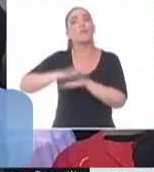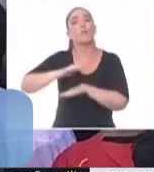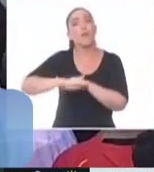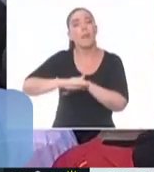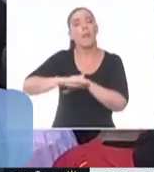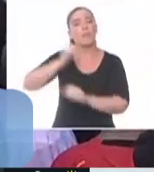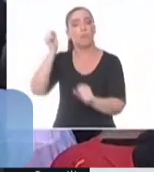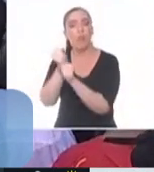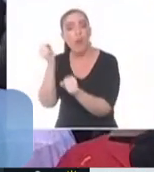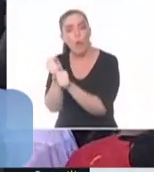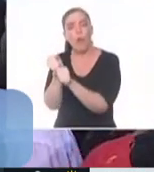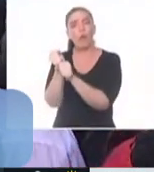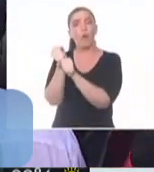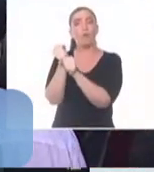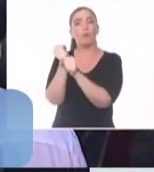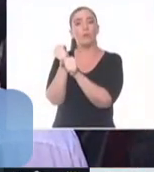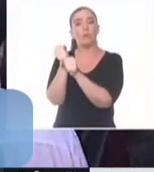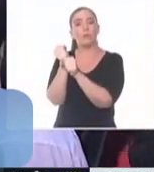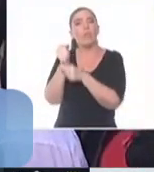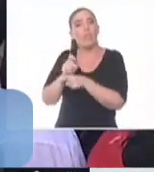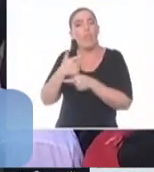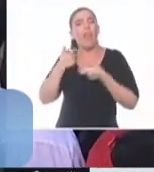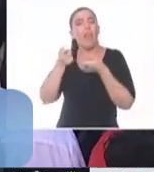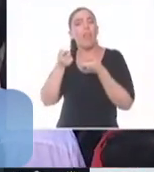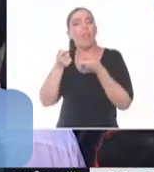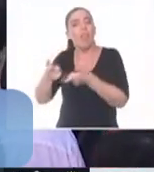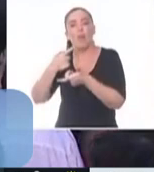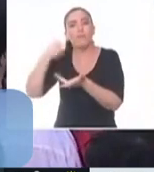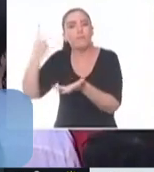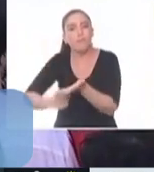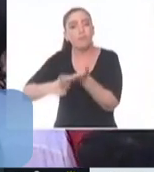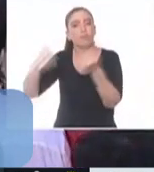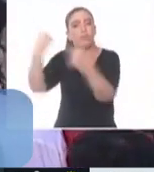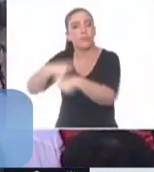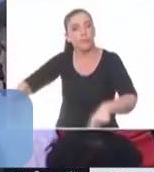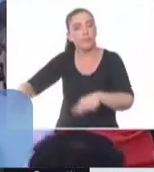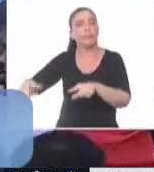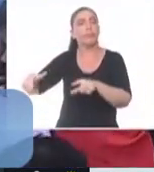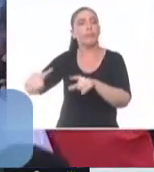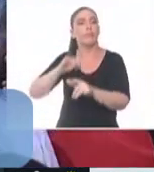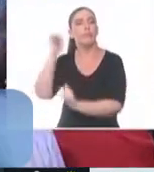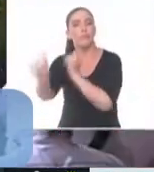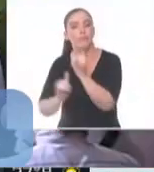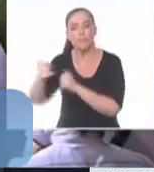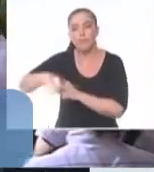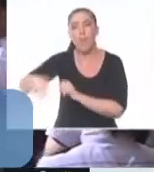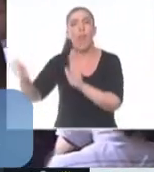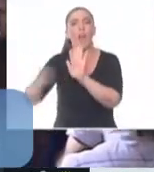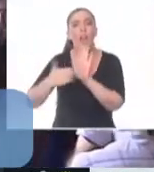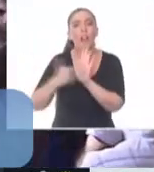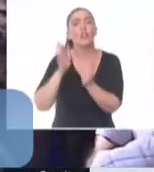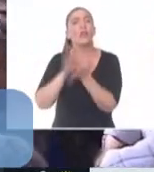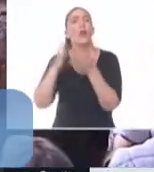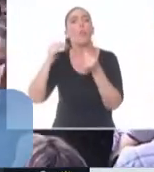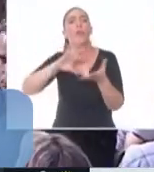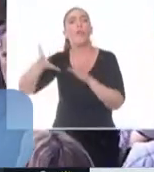la tarea de dar certezas, de transmitirle garantías sobre el